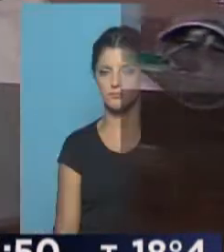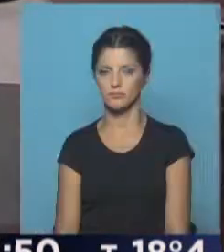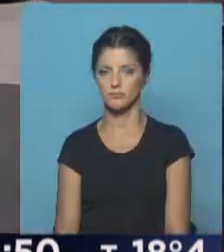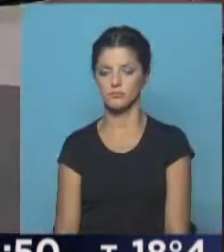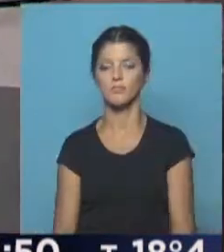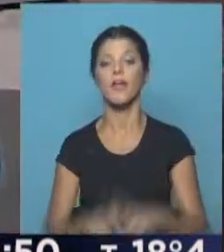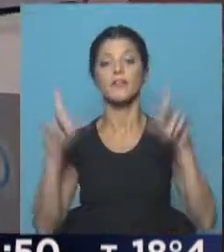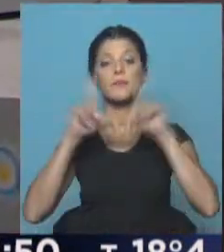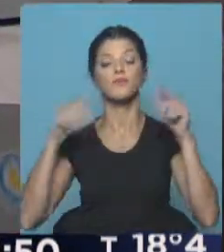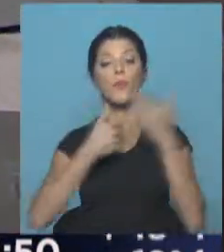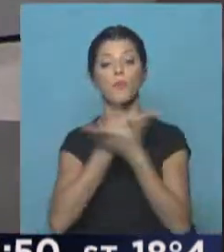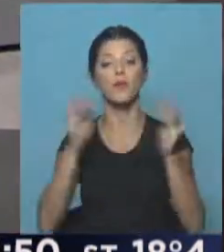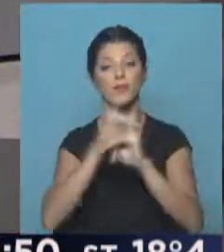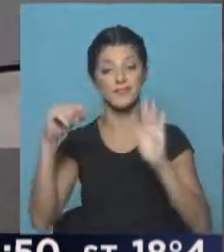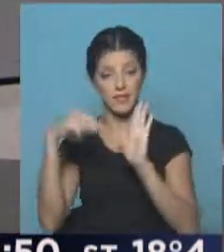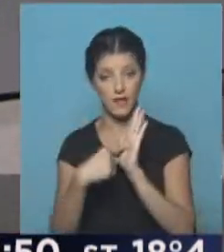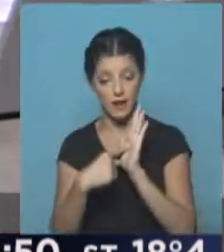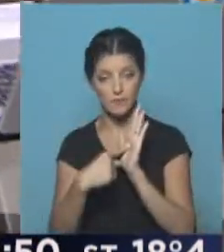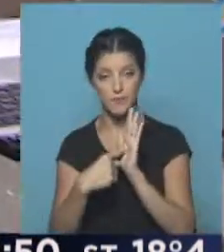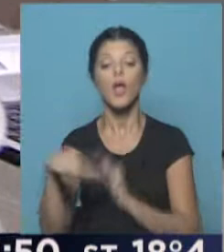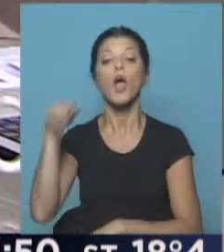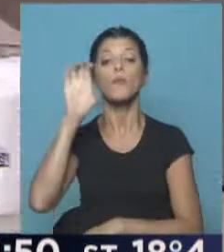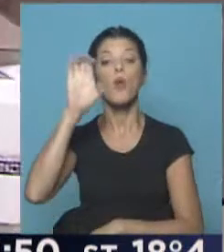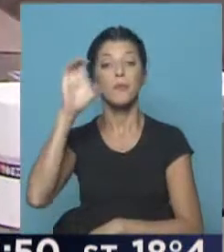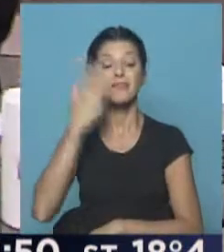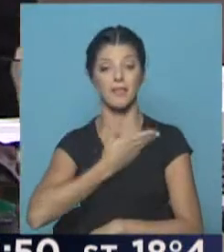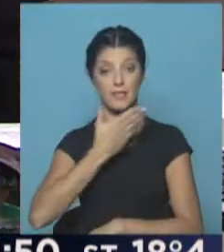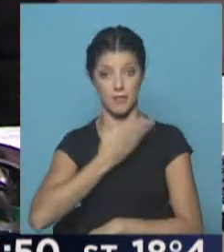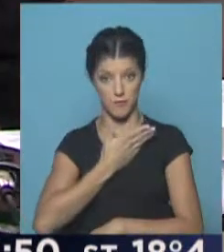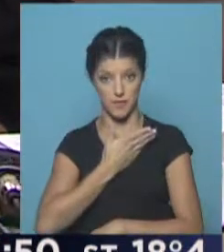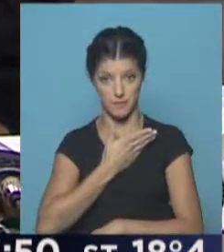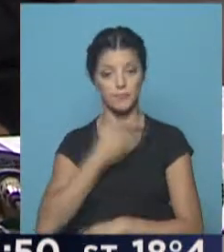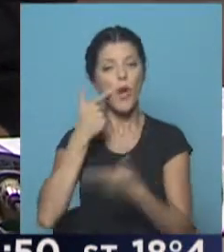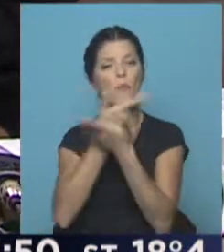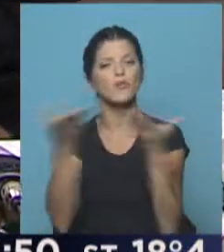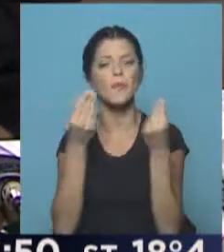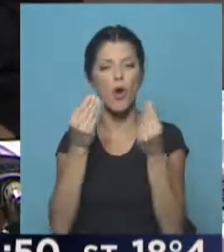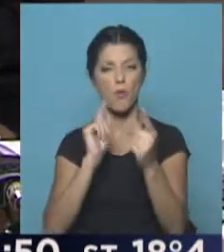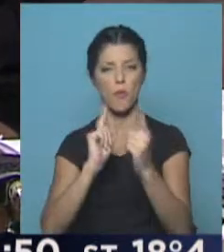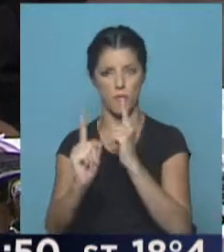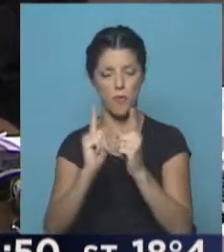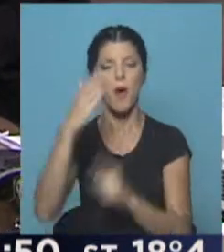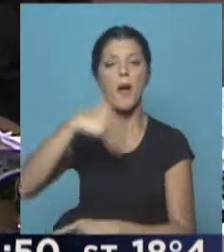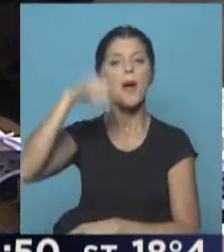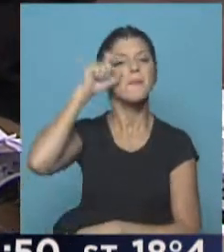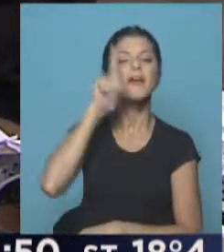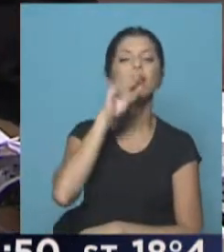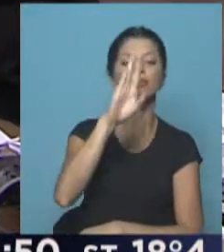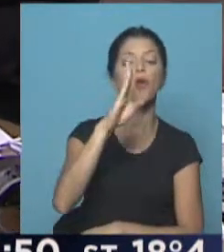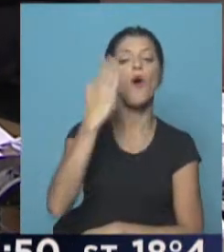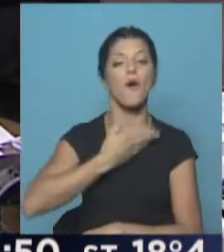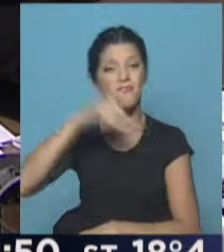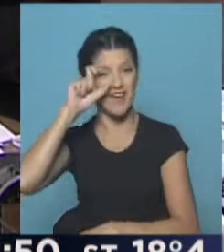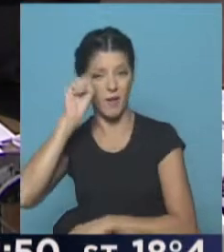En el Ondi Central de la TV Pública volvemos a la ciudad de Santa Fe para ver cómo es la obra del Metrofe, el Metrobús inaugurado hoy allí en la